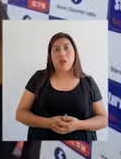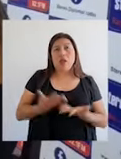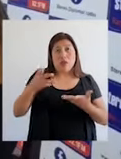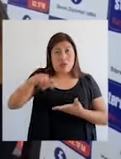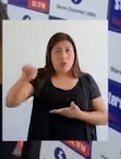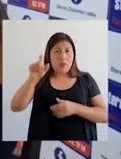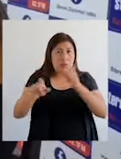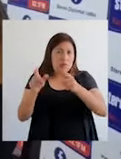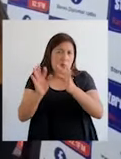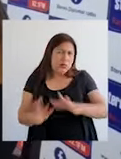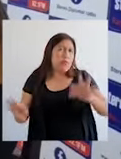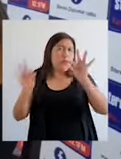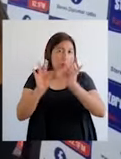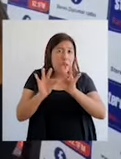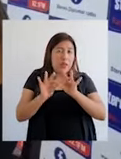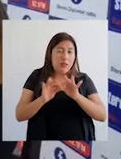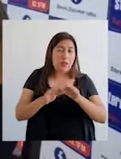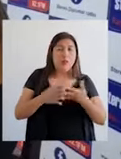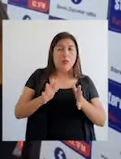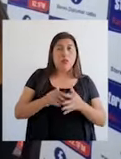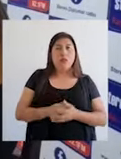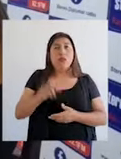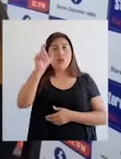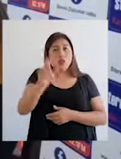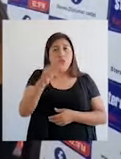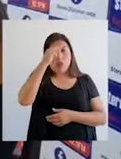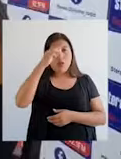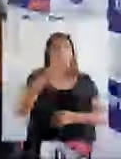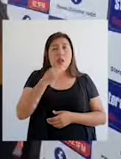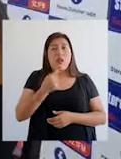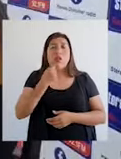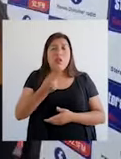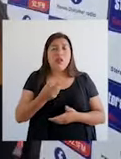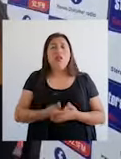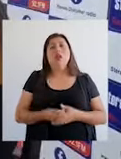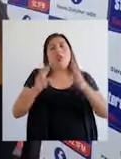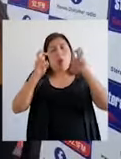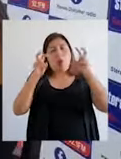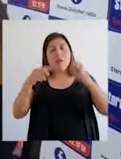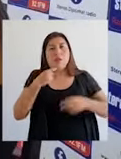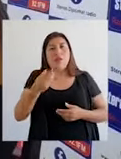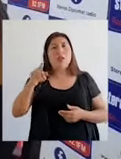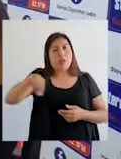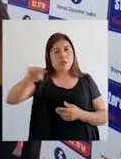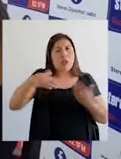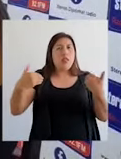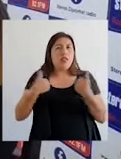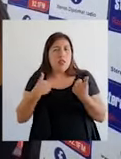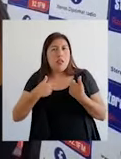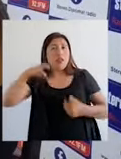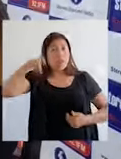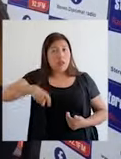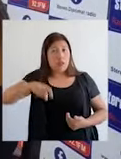personas importantes, personas que están ahí y que como todo ser humano normal, digámoslo así, entre comillas, también tienen